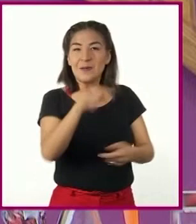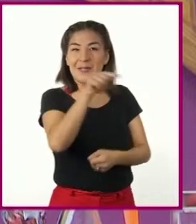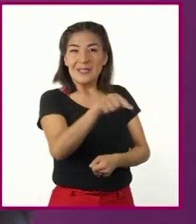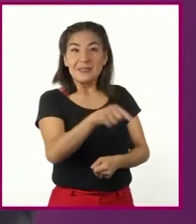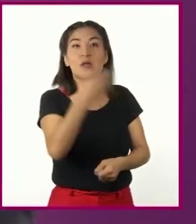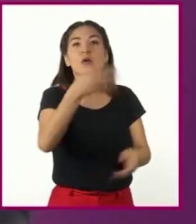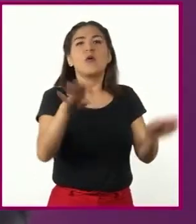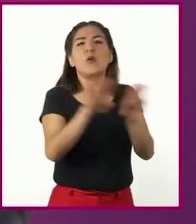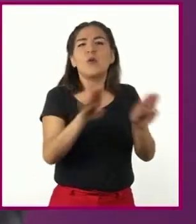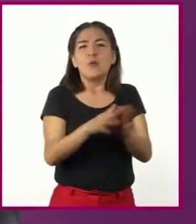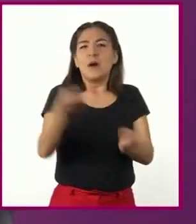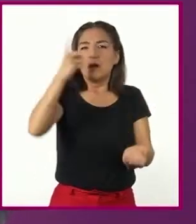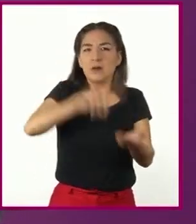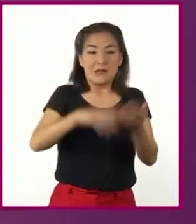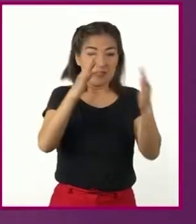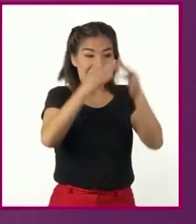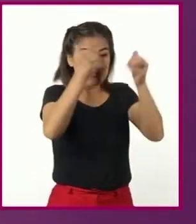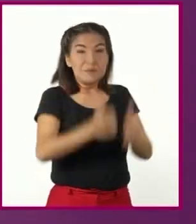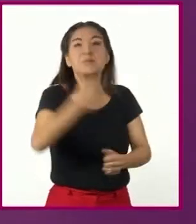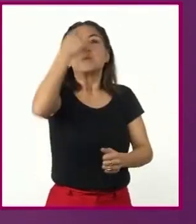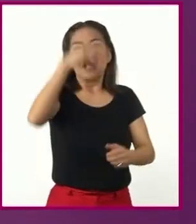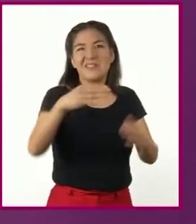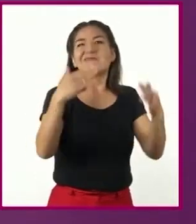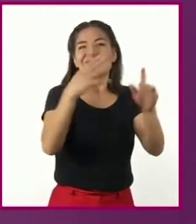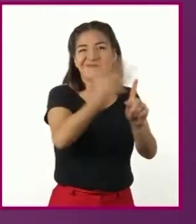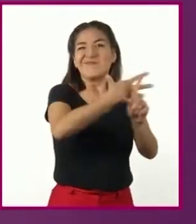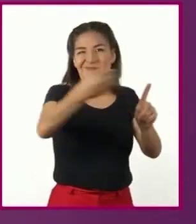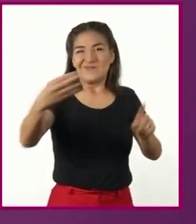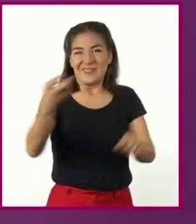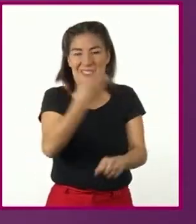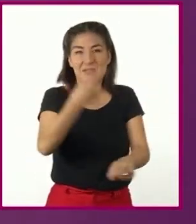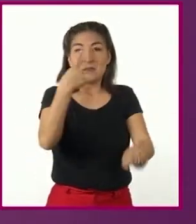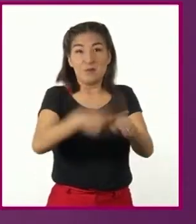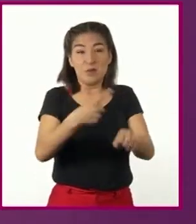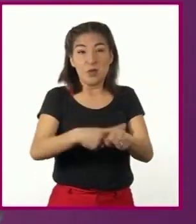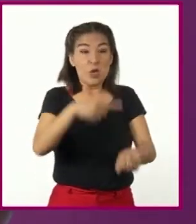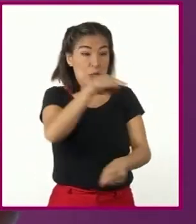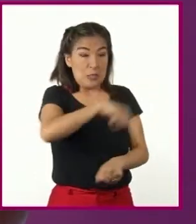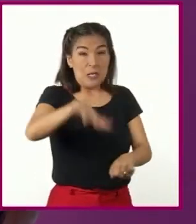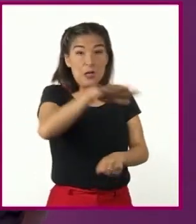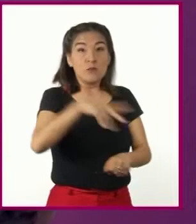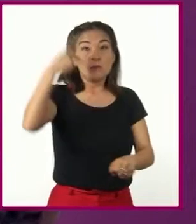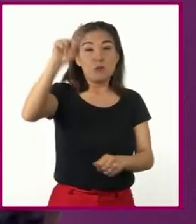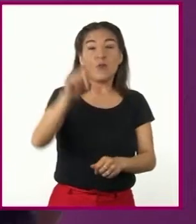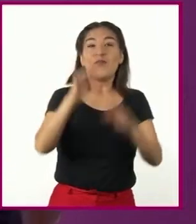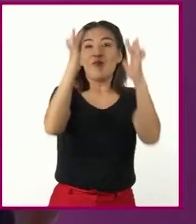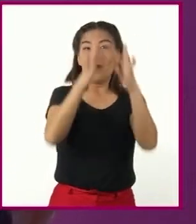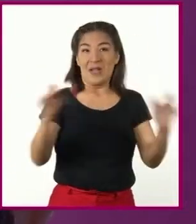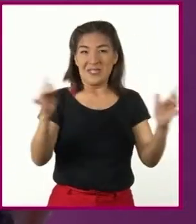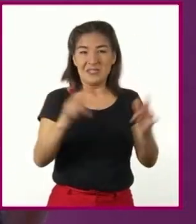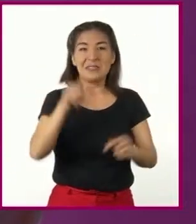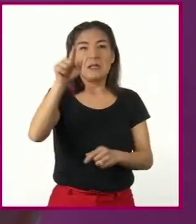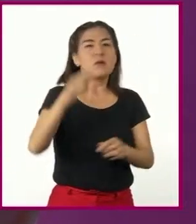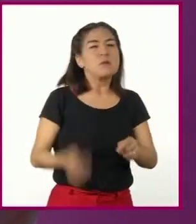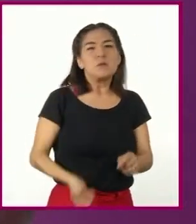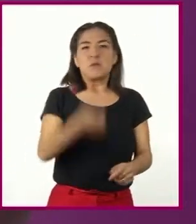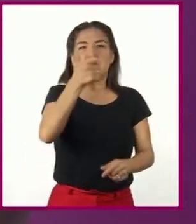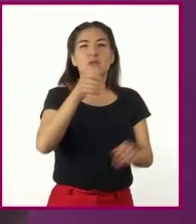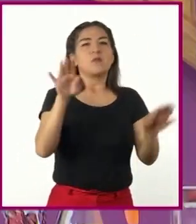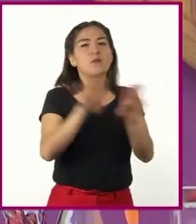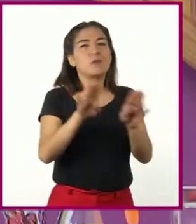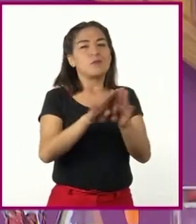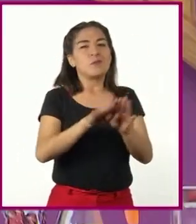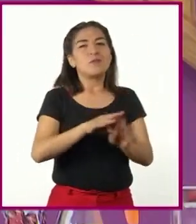de aislamiento para evitar la propagación de la enfermedad, siendo las autoridades de la ciudad francesa de Marsella las primeras en